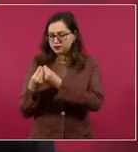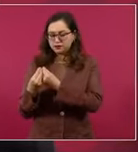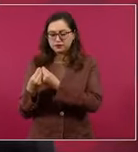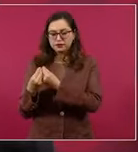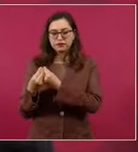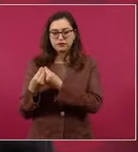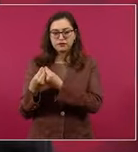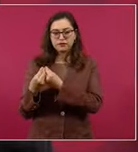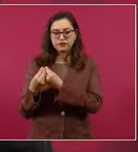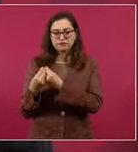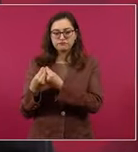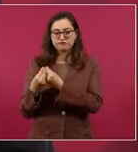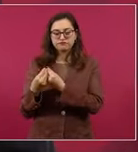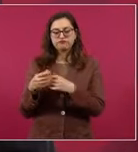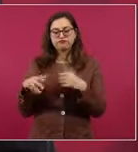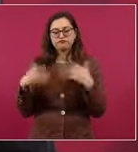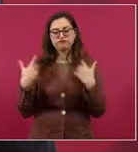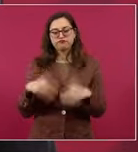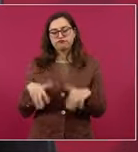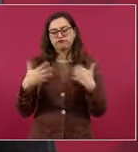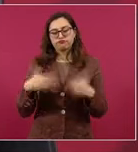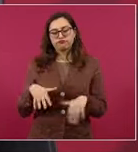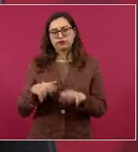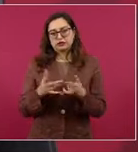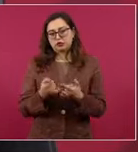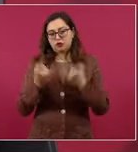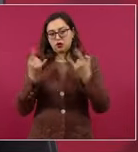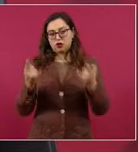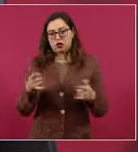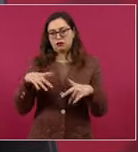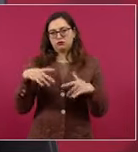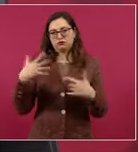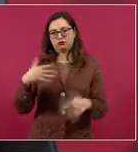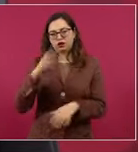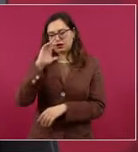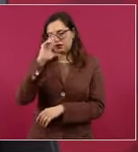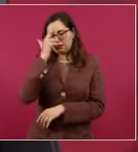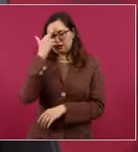Fue un homenaje muy importante